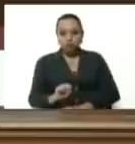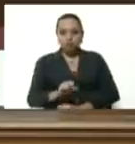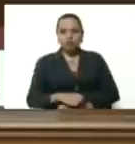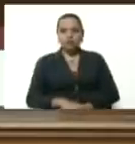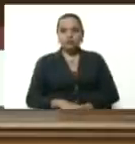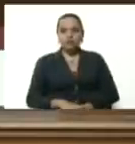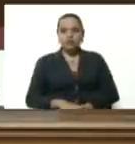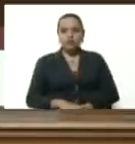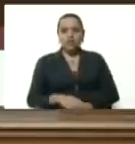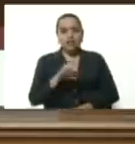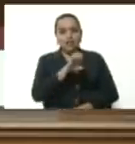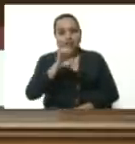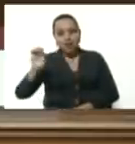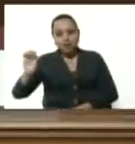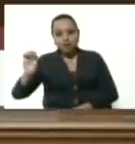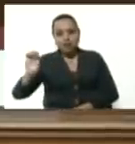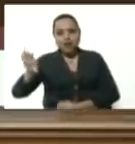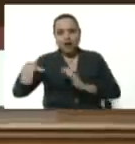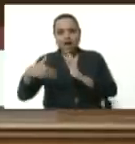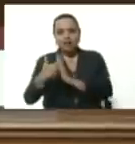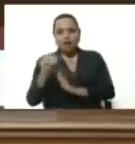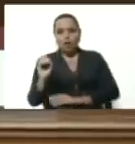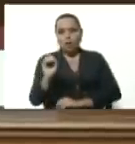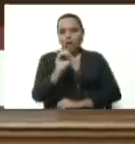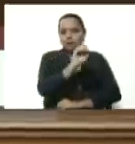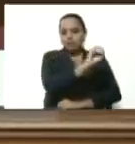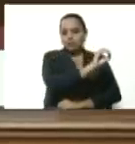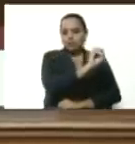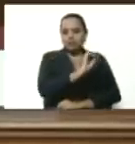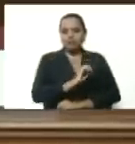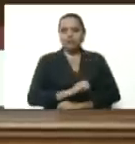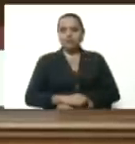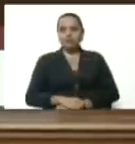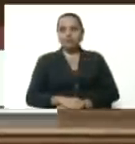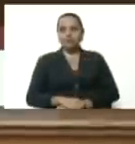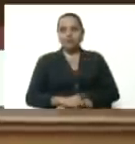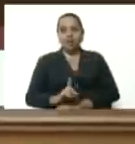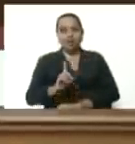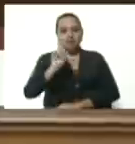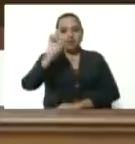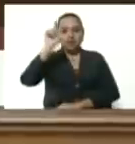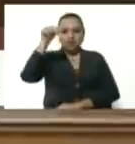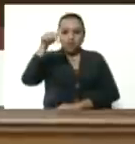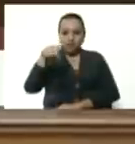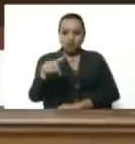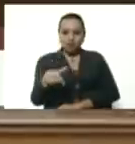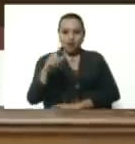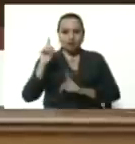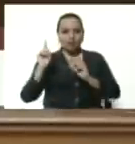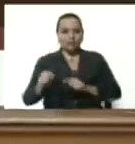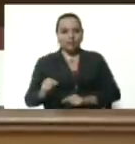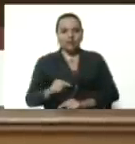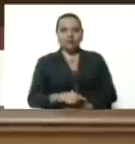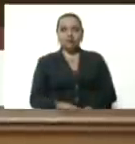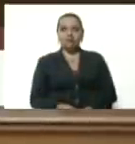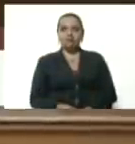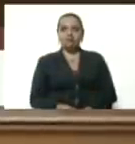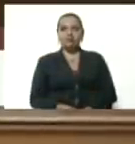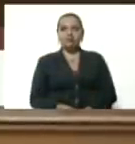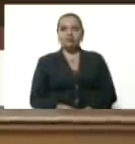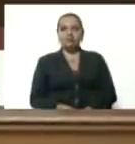y de este a oeste. Hacia arriba y hacia abajo también.